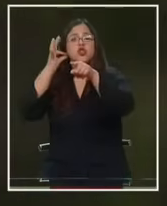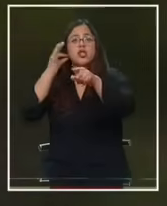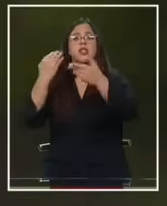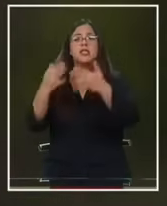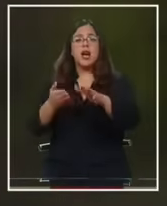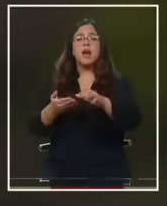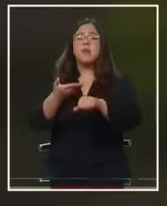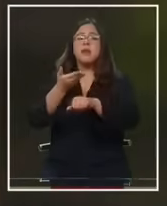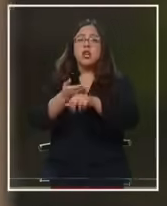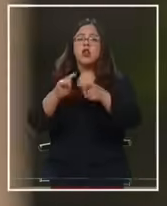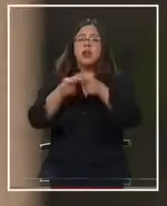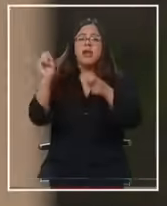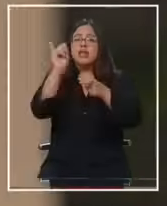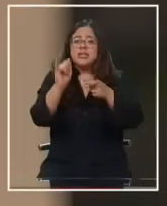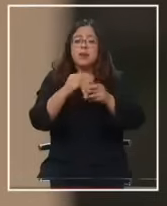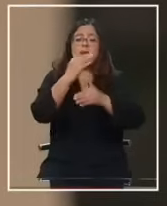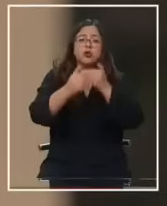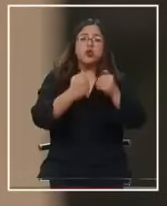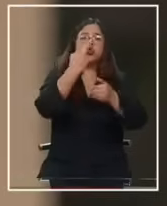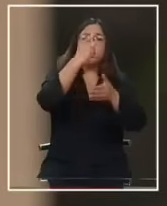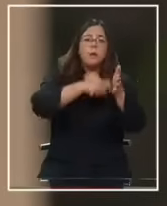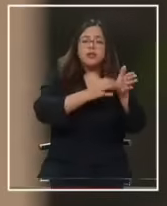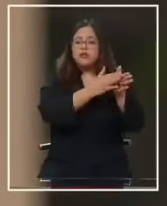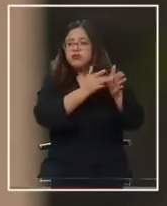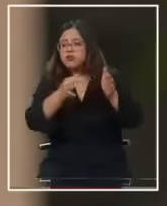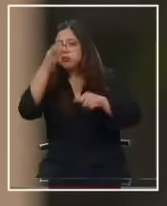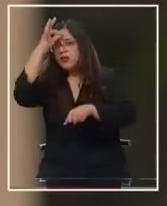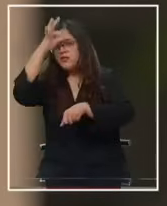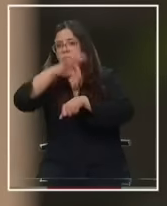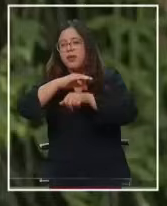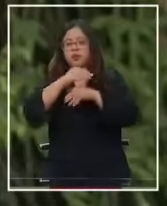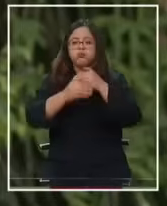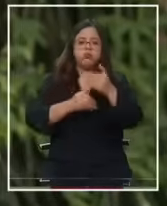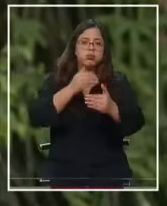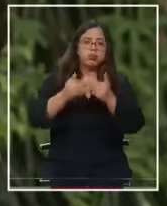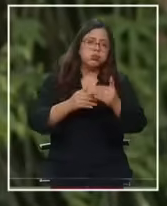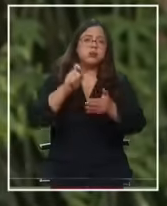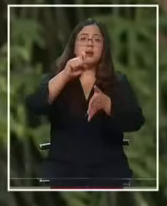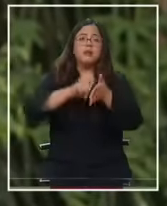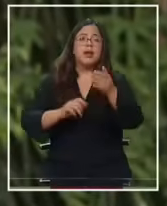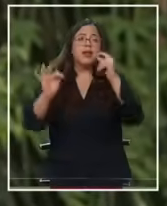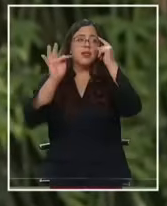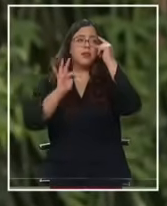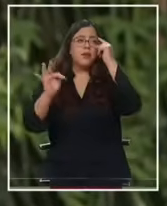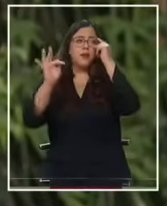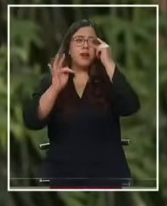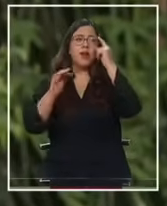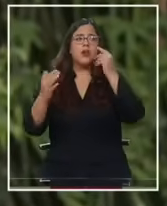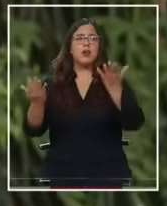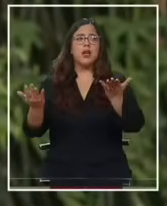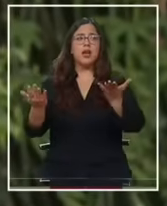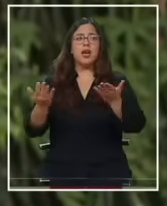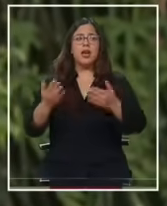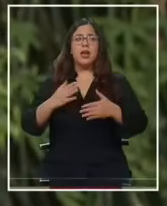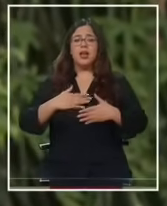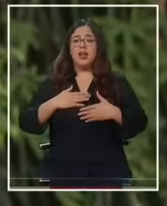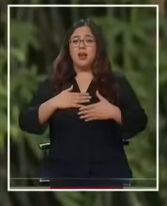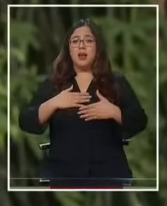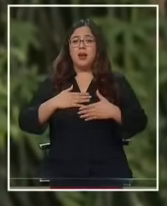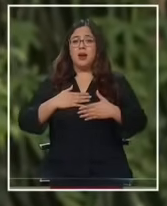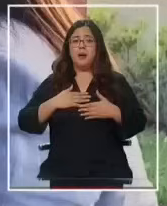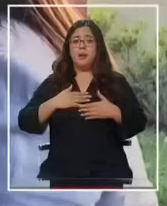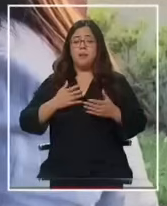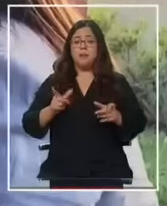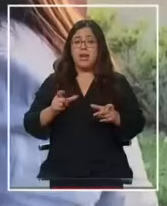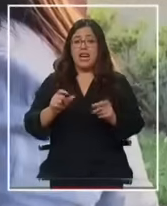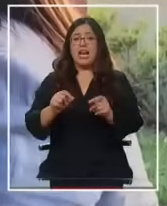que pasaron casi dos meses mientras su enfermedad avanzaba. En febrero, mi tumor estaba más